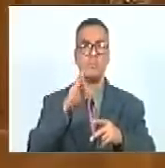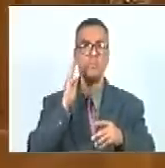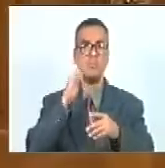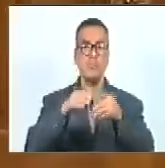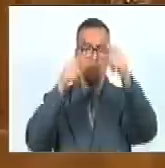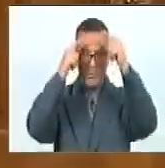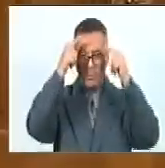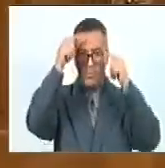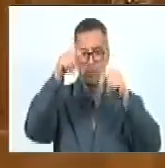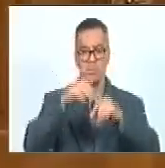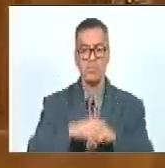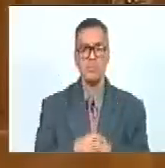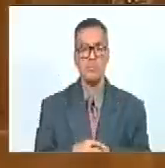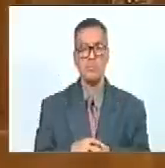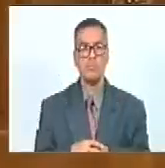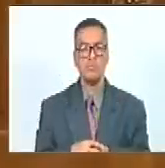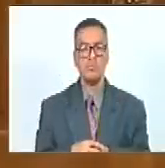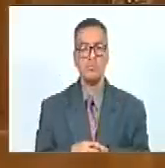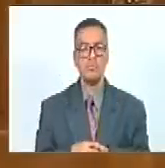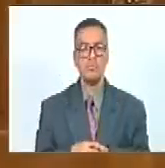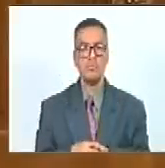comandante Chávez,